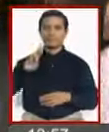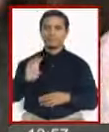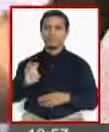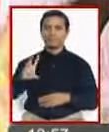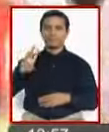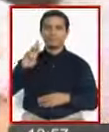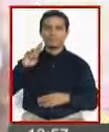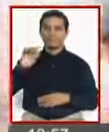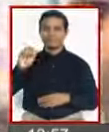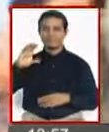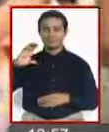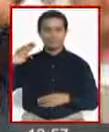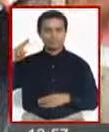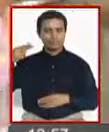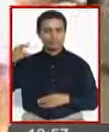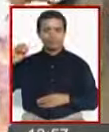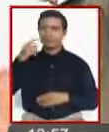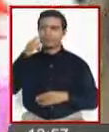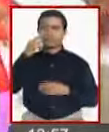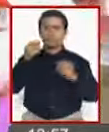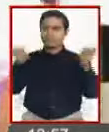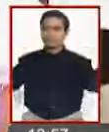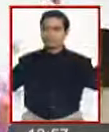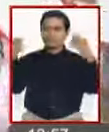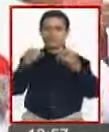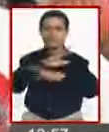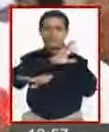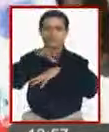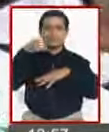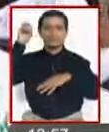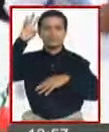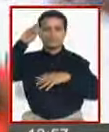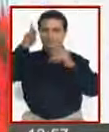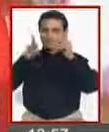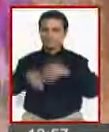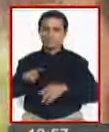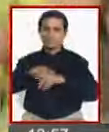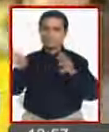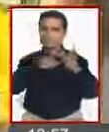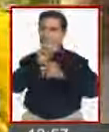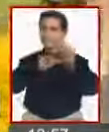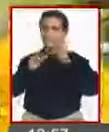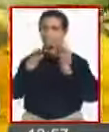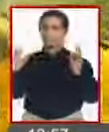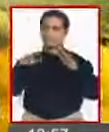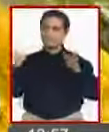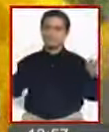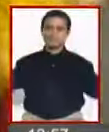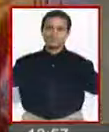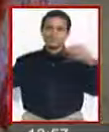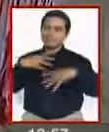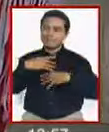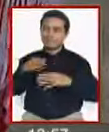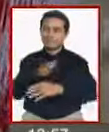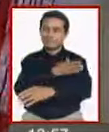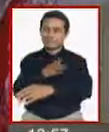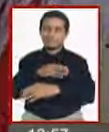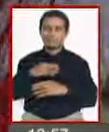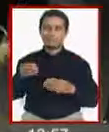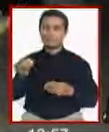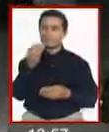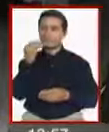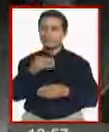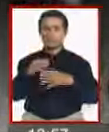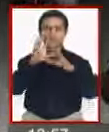local conocido, un local que acoge a todos los tarijeños y no tarijeños, a todos los que gustan la música tarijeña, las comidas,